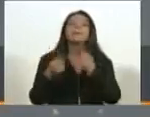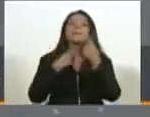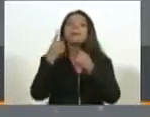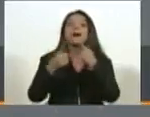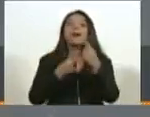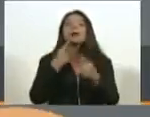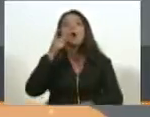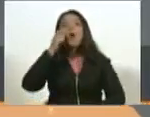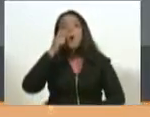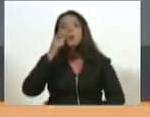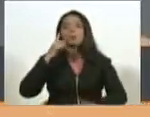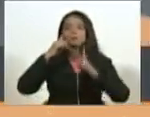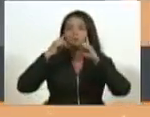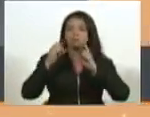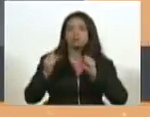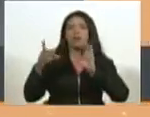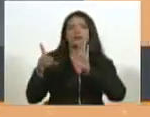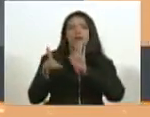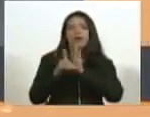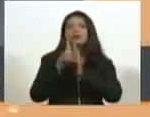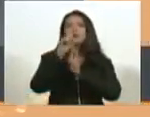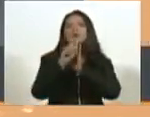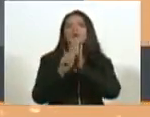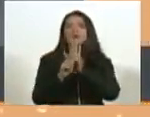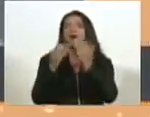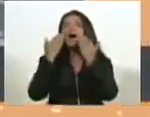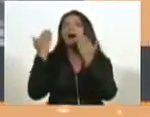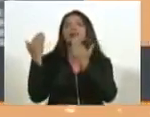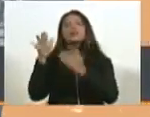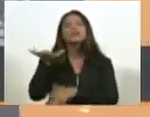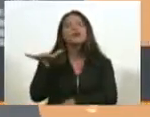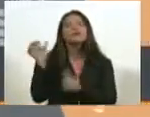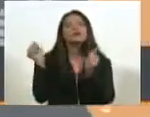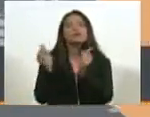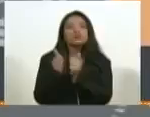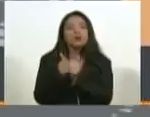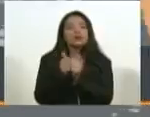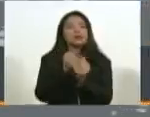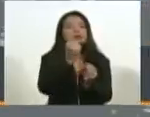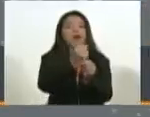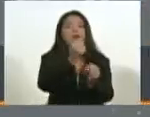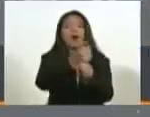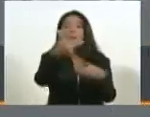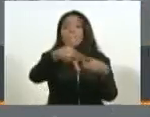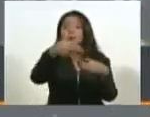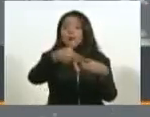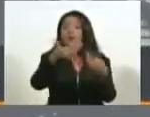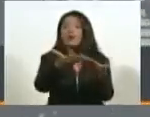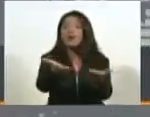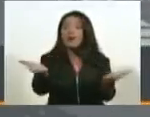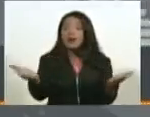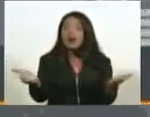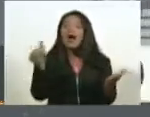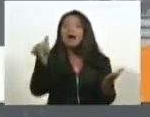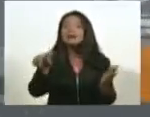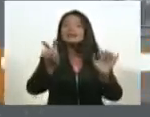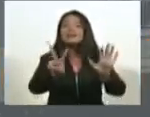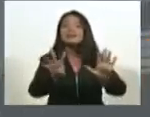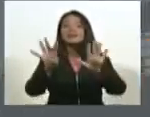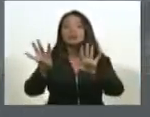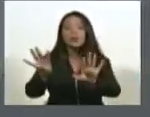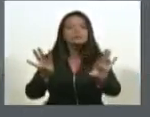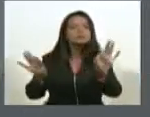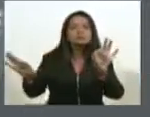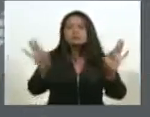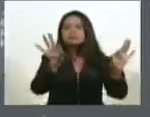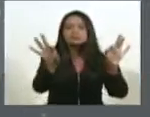Hermán Escarrá, en este foro constituyente que se realiza en el estado Anzoátegui con los trabajadores petroleros de este sector. Van a salir 79 de lo